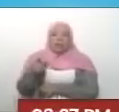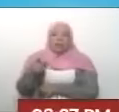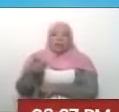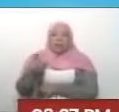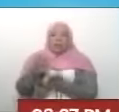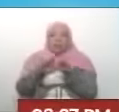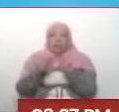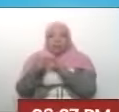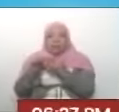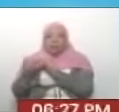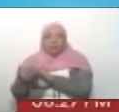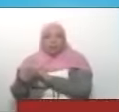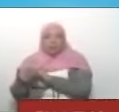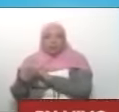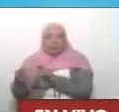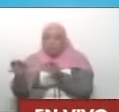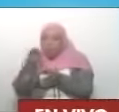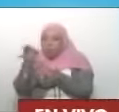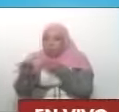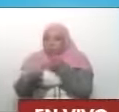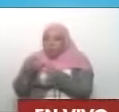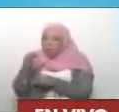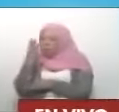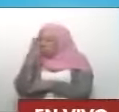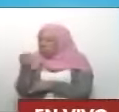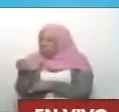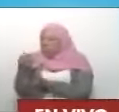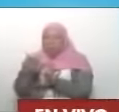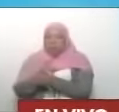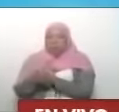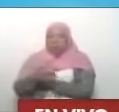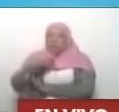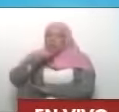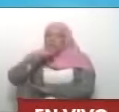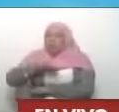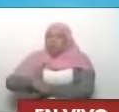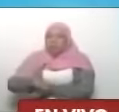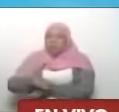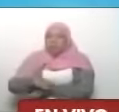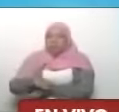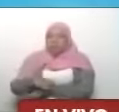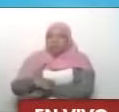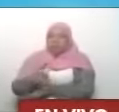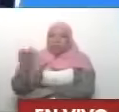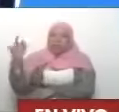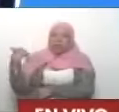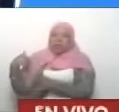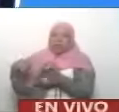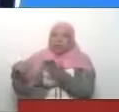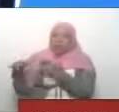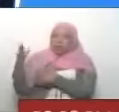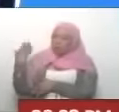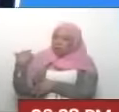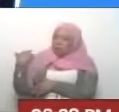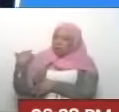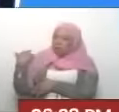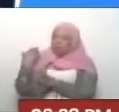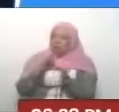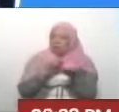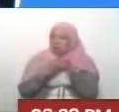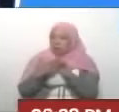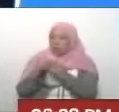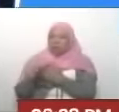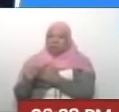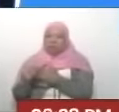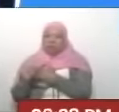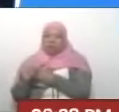a la comunidad a explicar algo que no te van a entender? Porque esa noción de que la historia era... Es de una élite. Es de una élite para vanagloriarse, para...